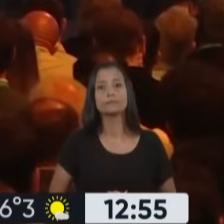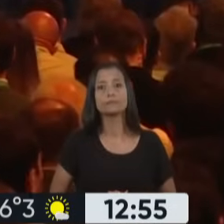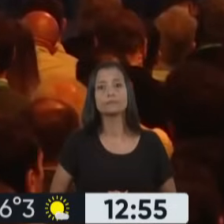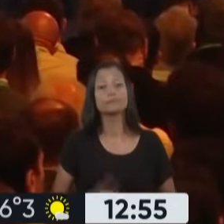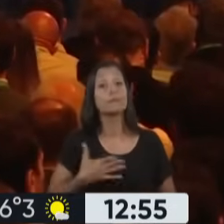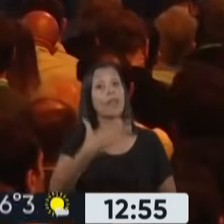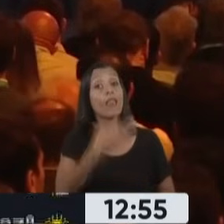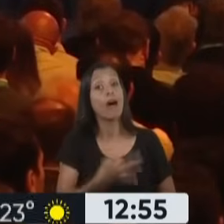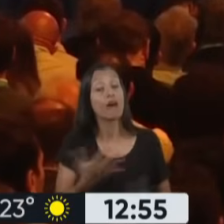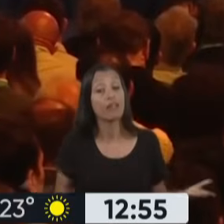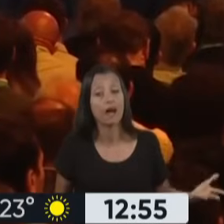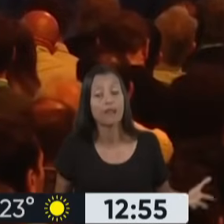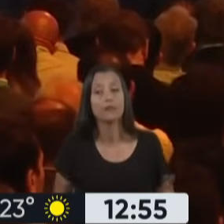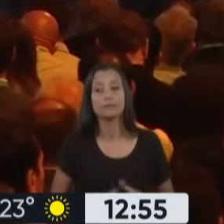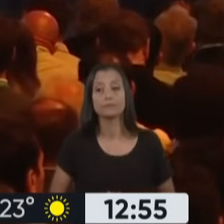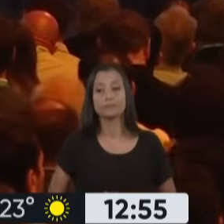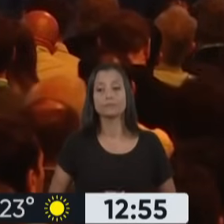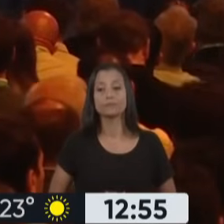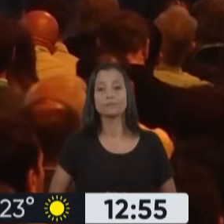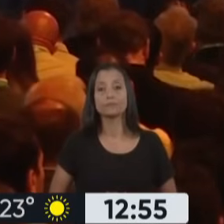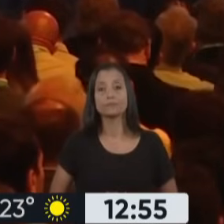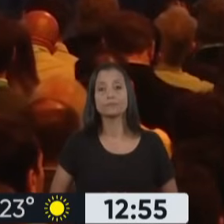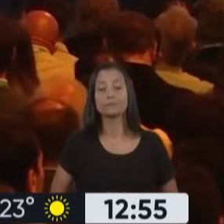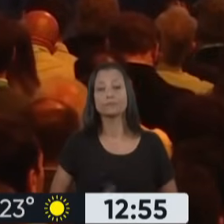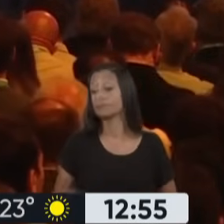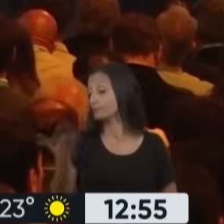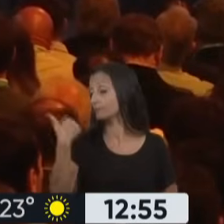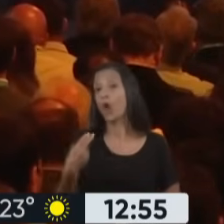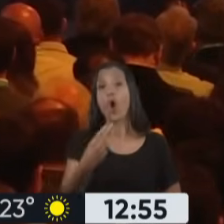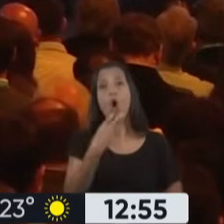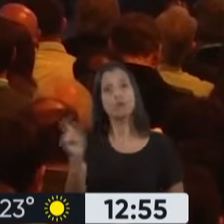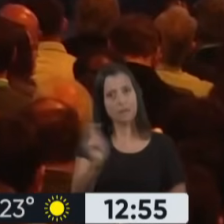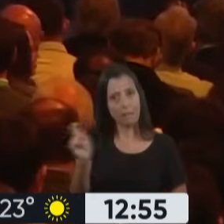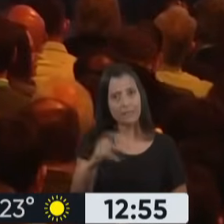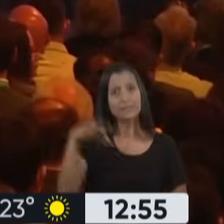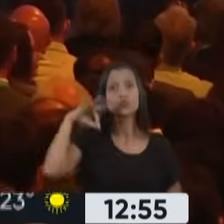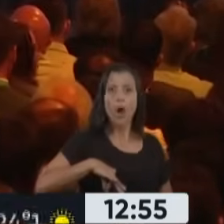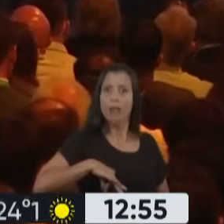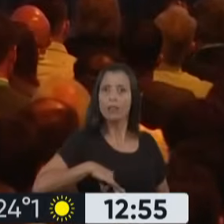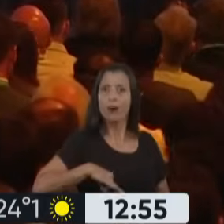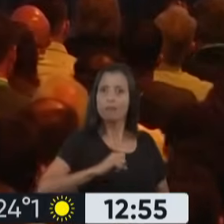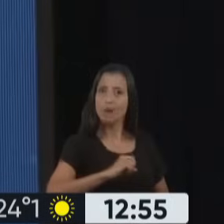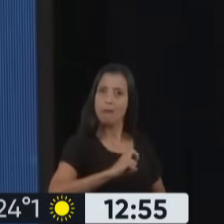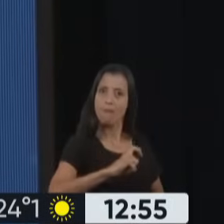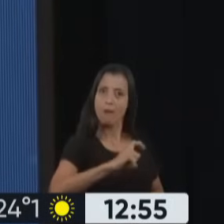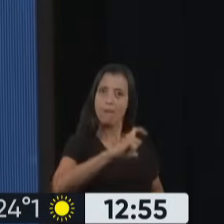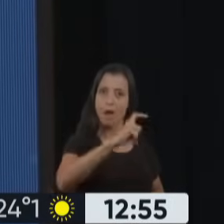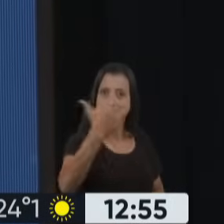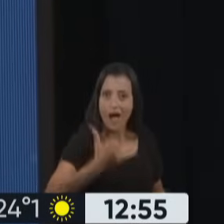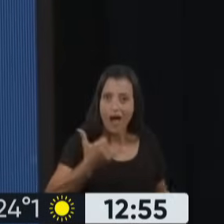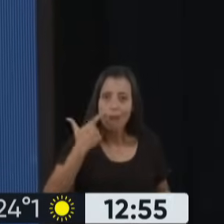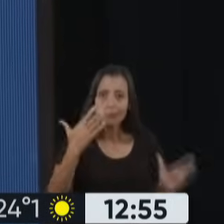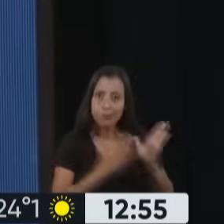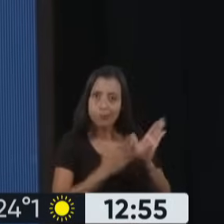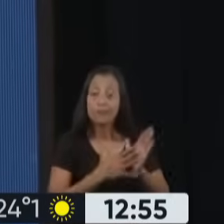Y la realidad es que hace 11 meses que el salario real no para de subir,